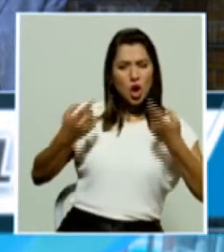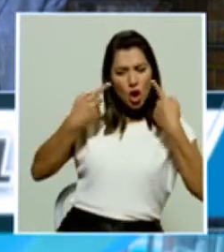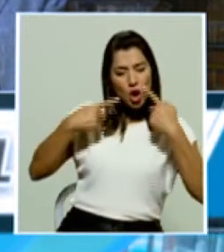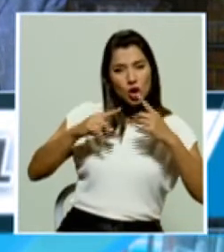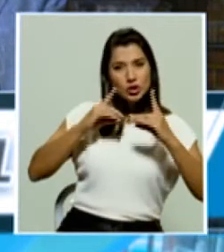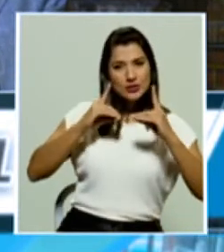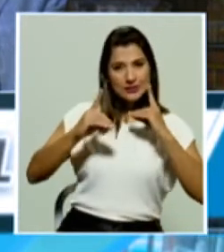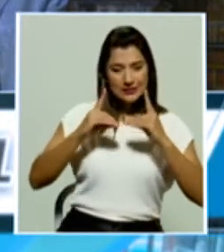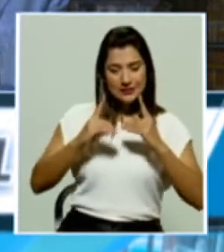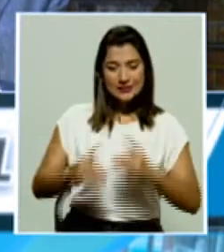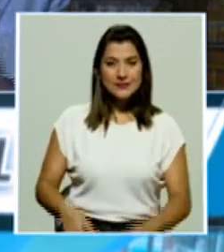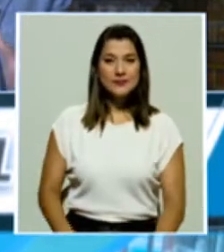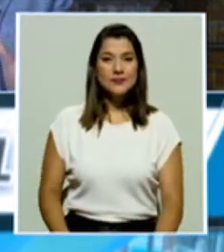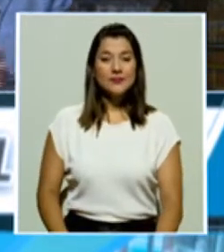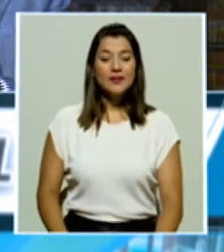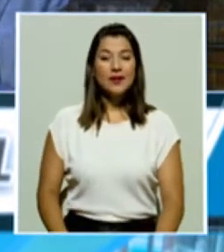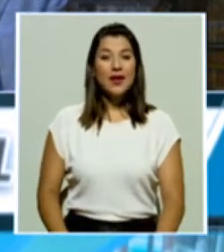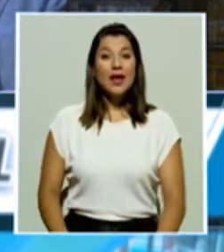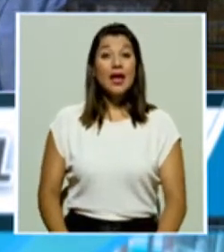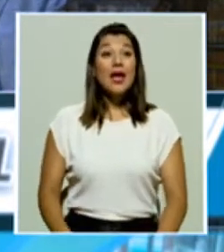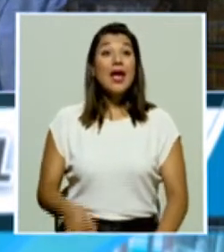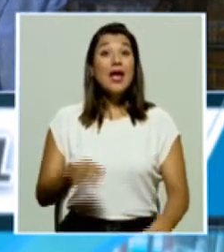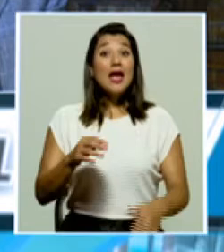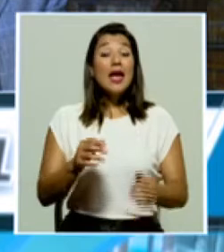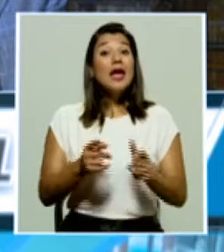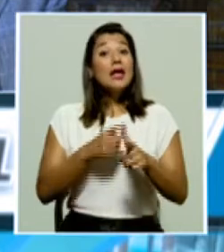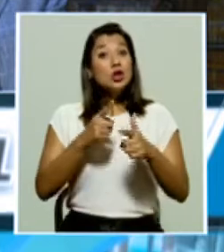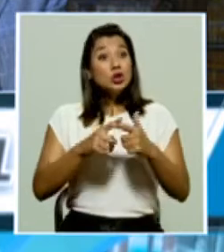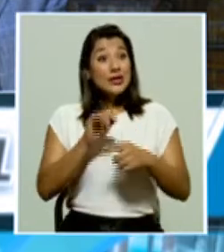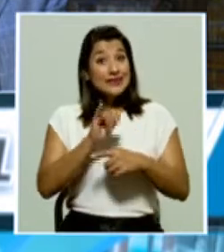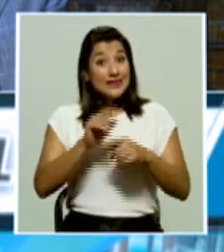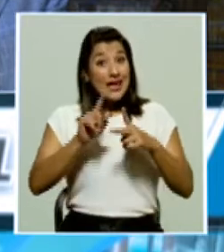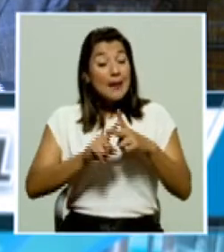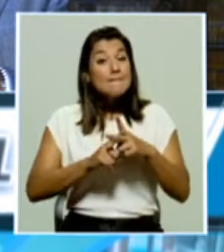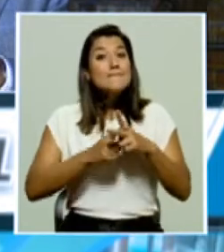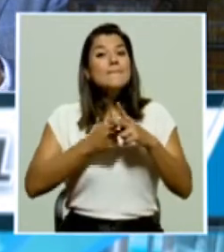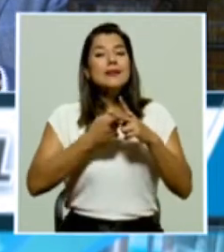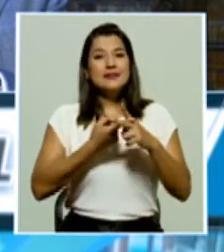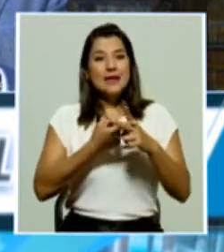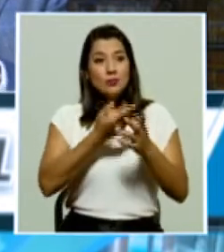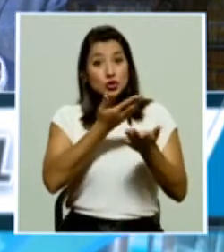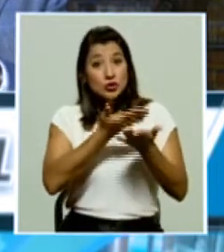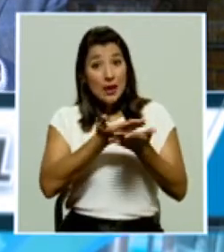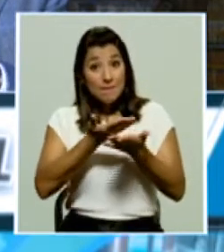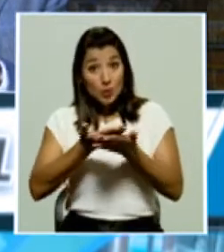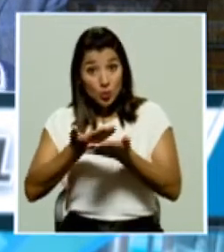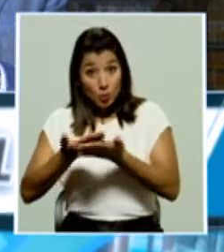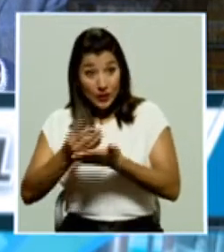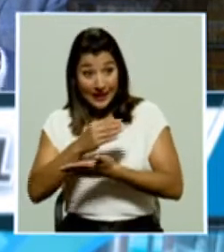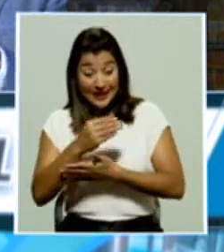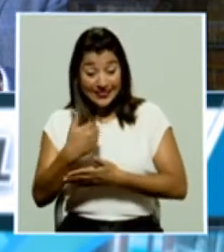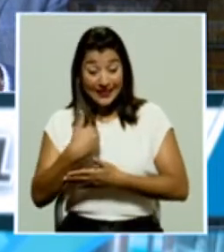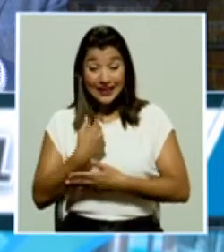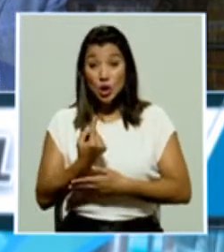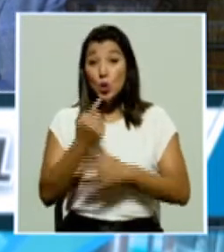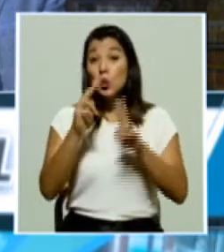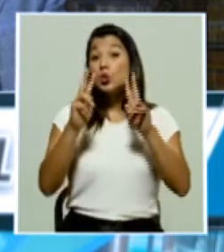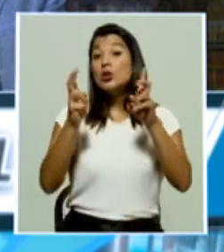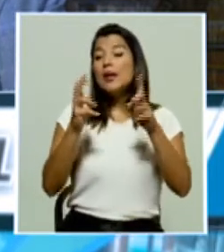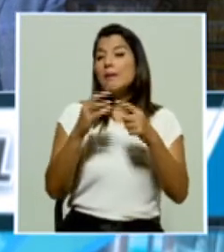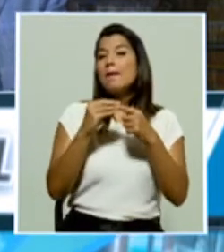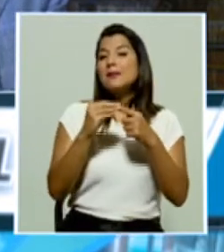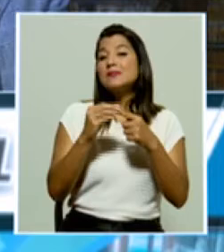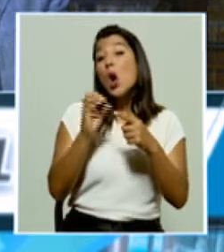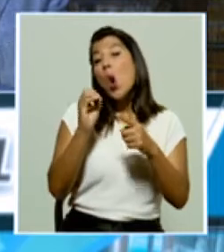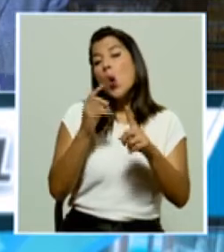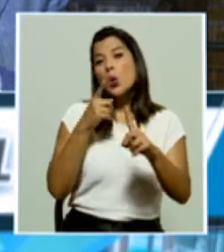Poder Ejecutivo. En esa agenda fue que entramos a plantearnos y teniendo un eje central que era